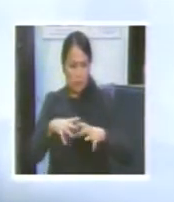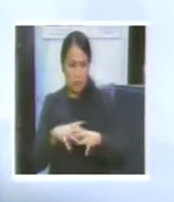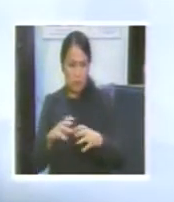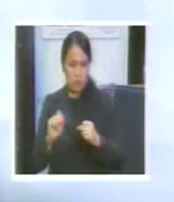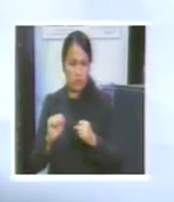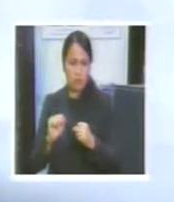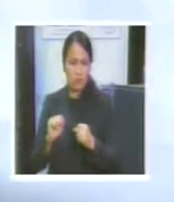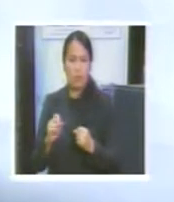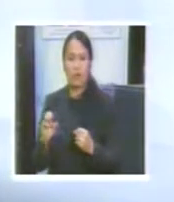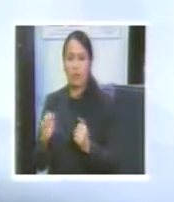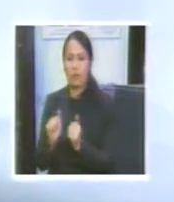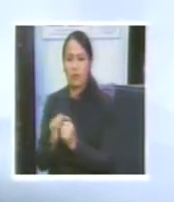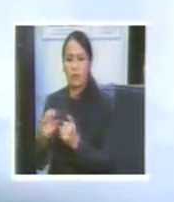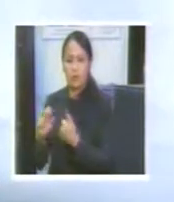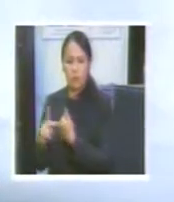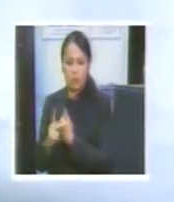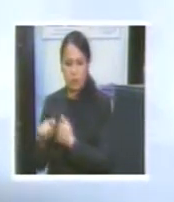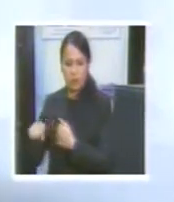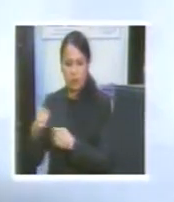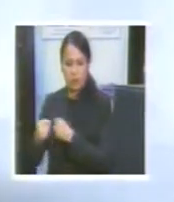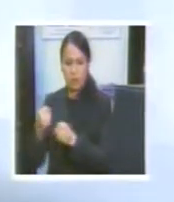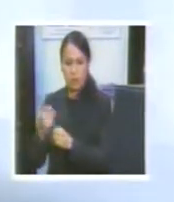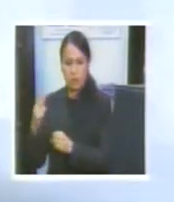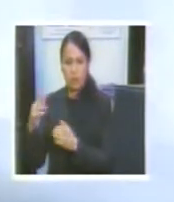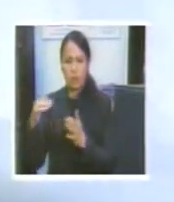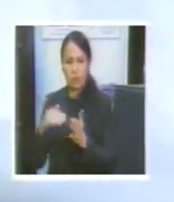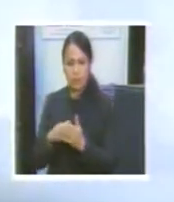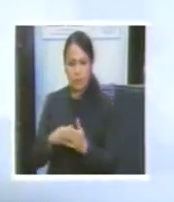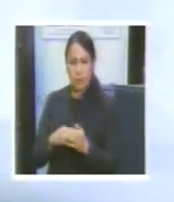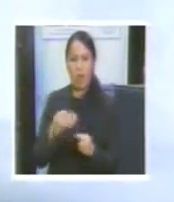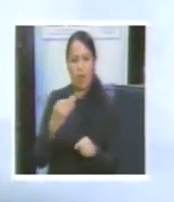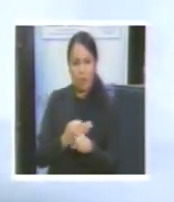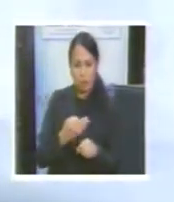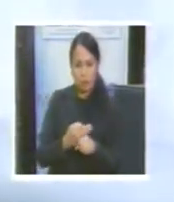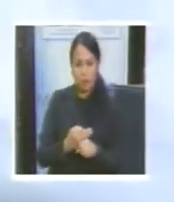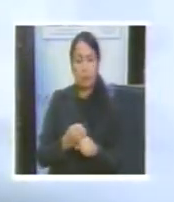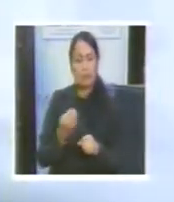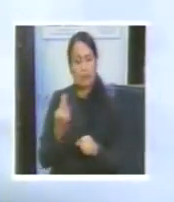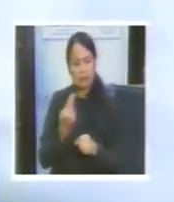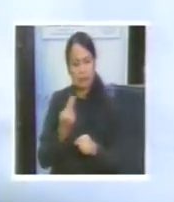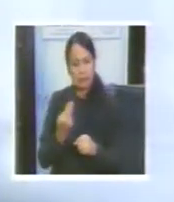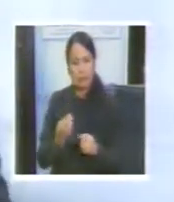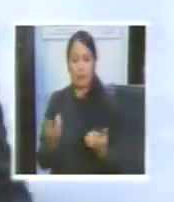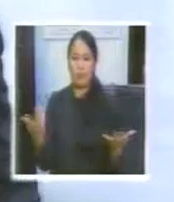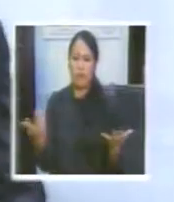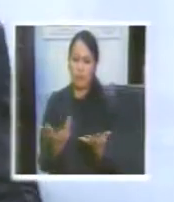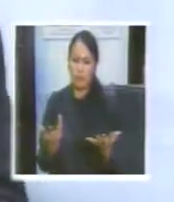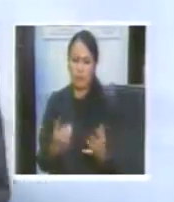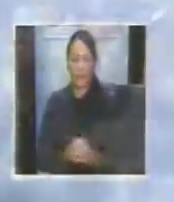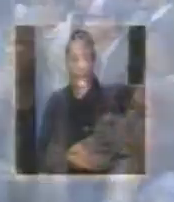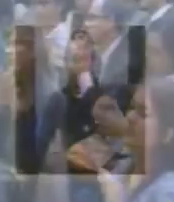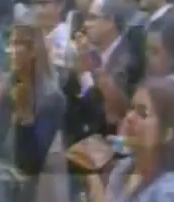Unión Europea en el año 2000, de todas maneras deberíamos hoy inventarlo. Muchas gracias.